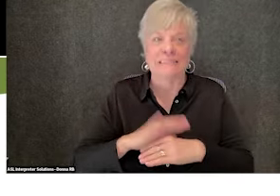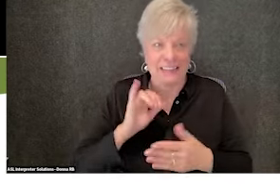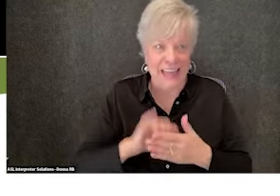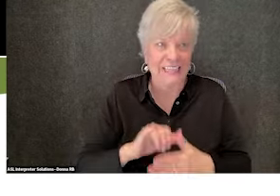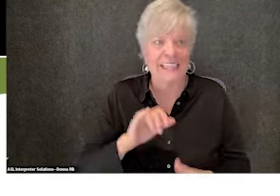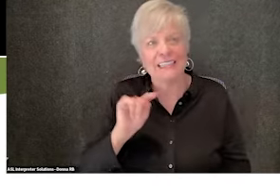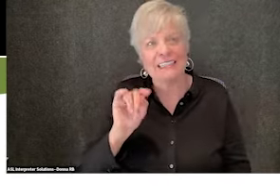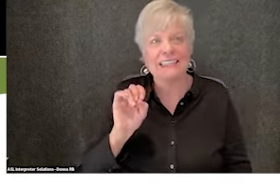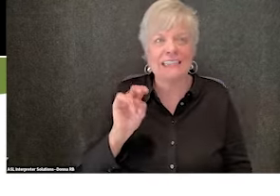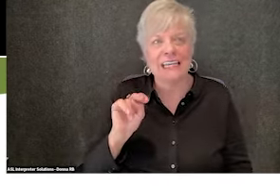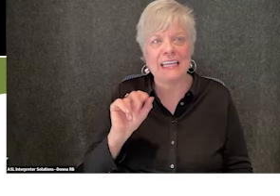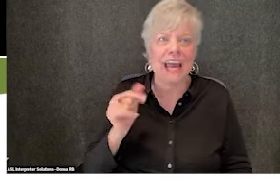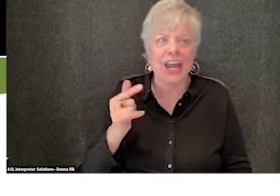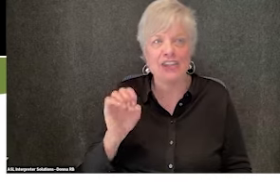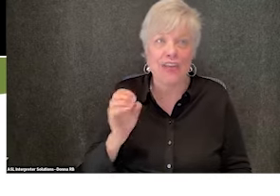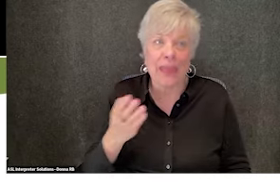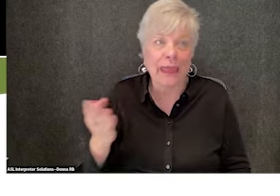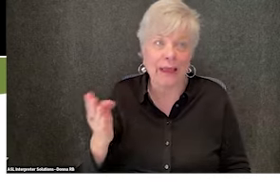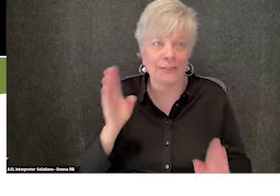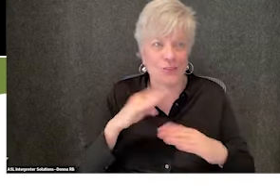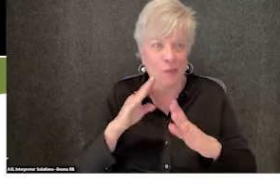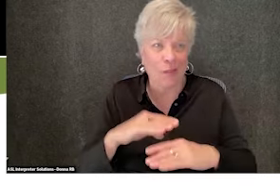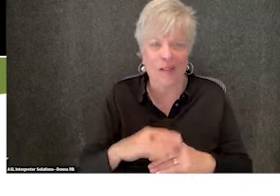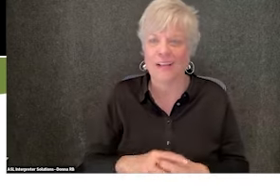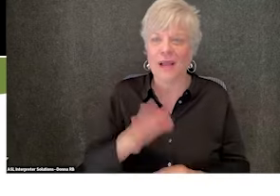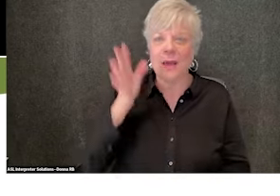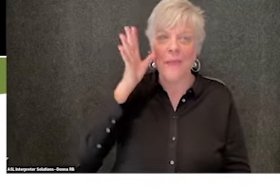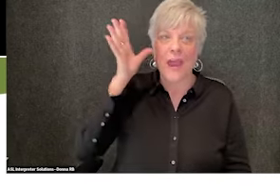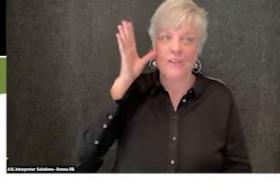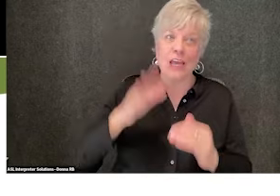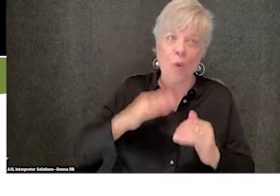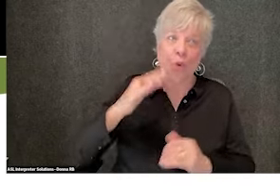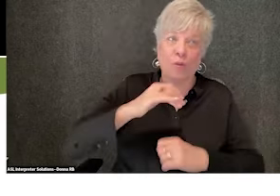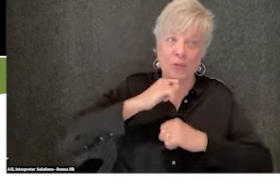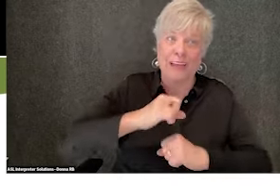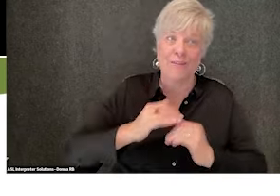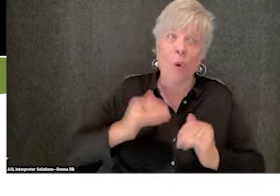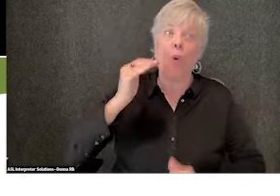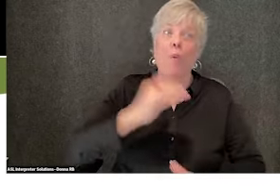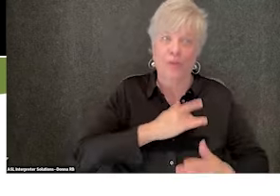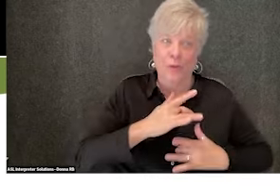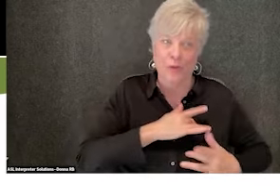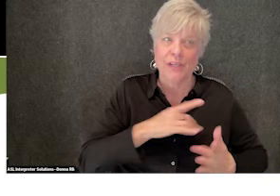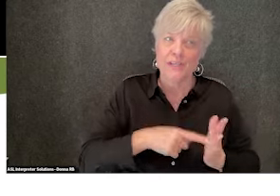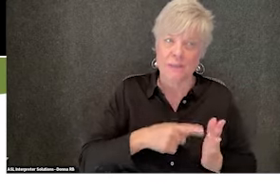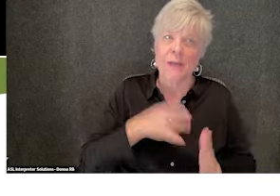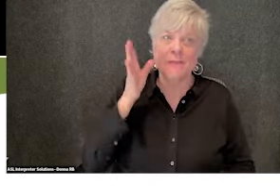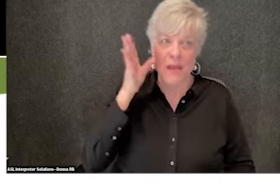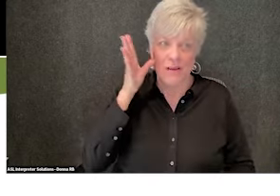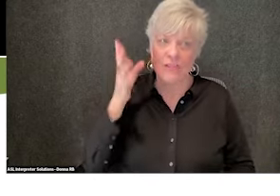sobre protector. ¿Y Jordan, de qué piensan que de qué